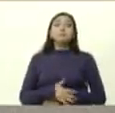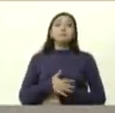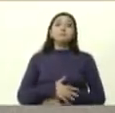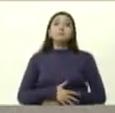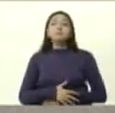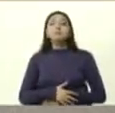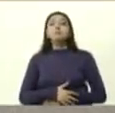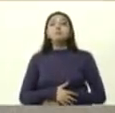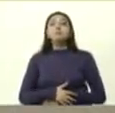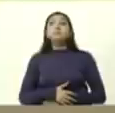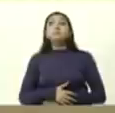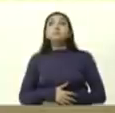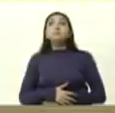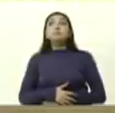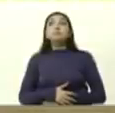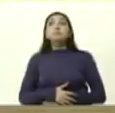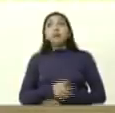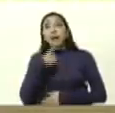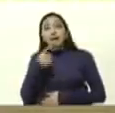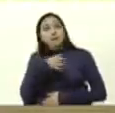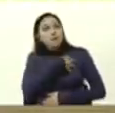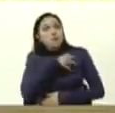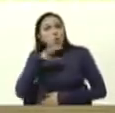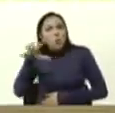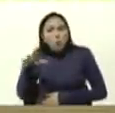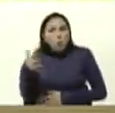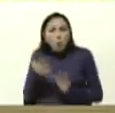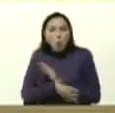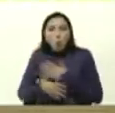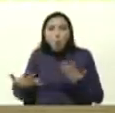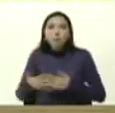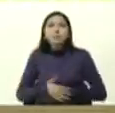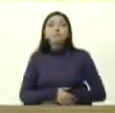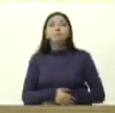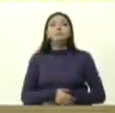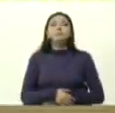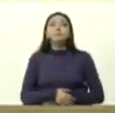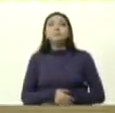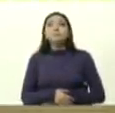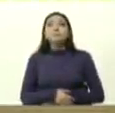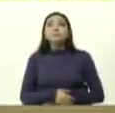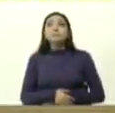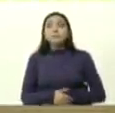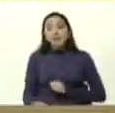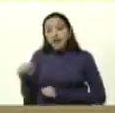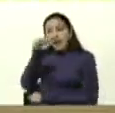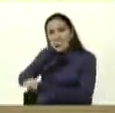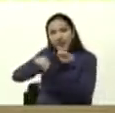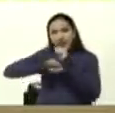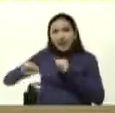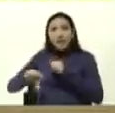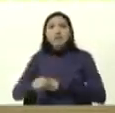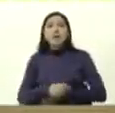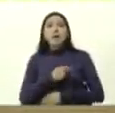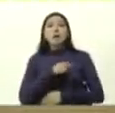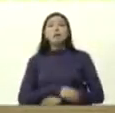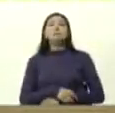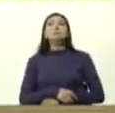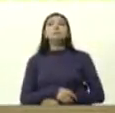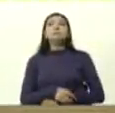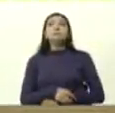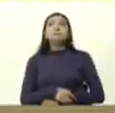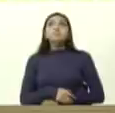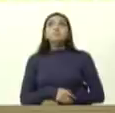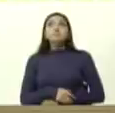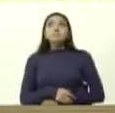palabras cuando hablamos de soberanía sin rechazar nuevamente en nombre del presidente Nicolás